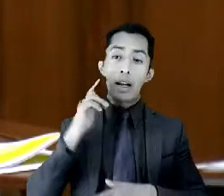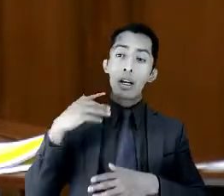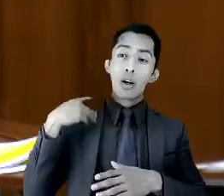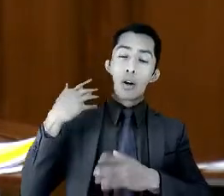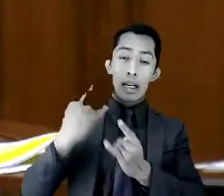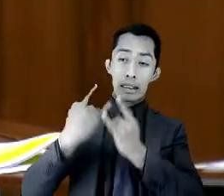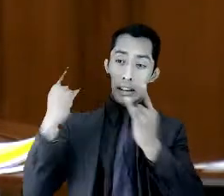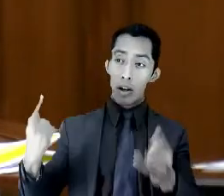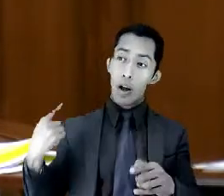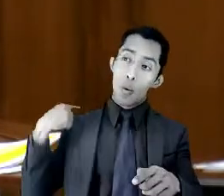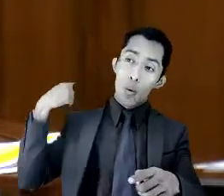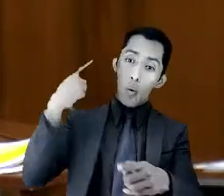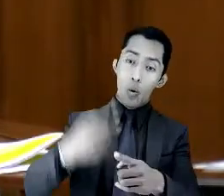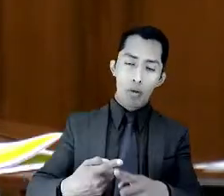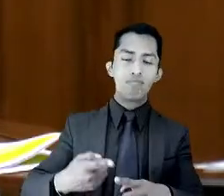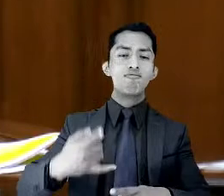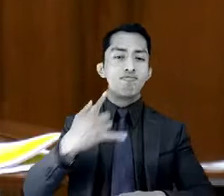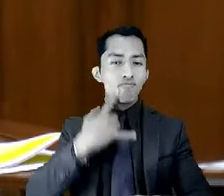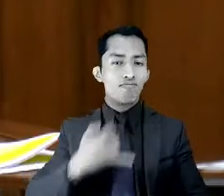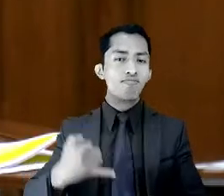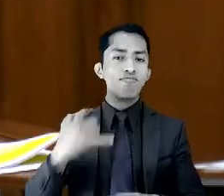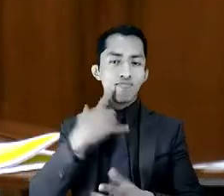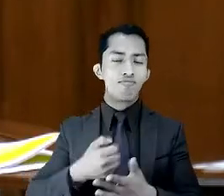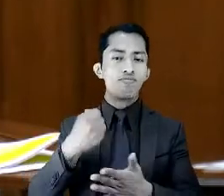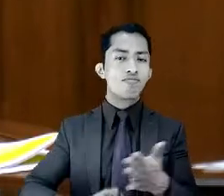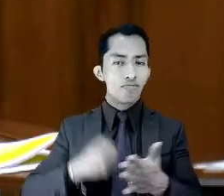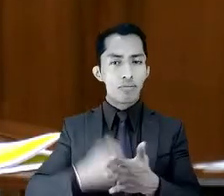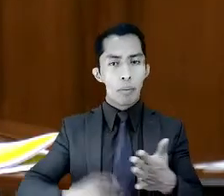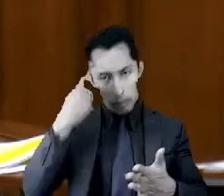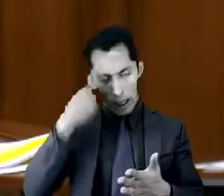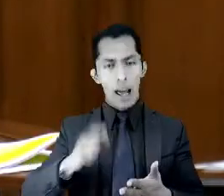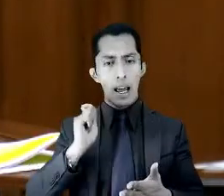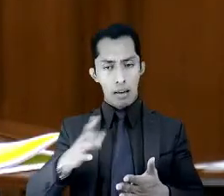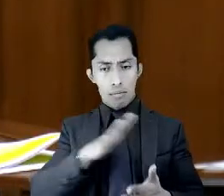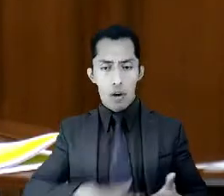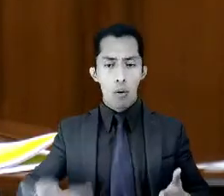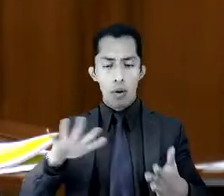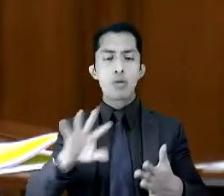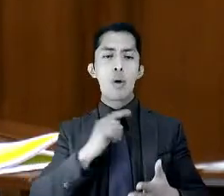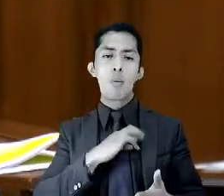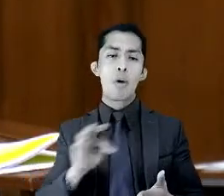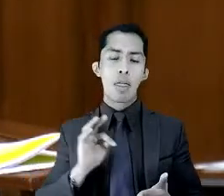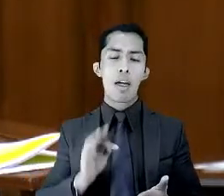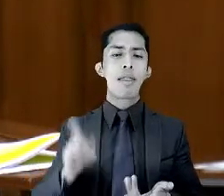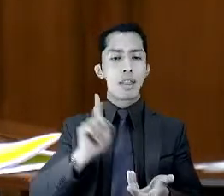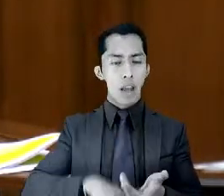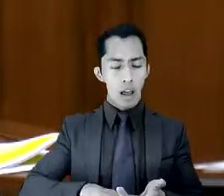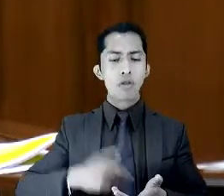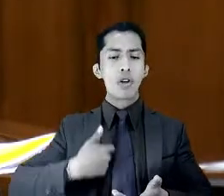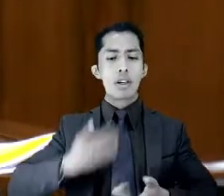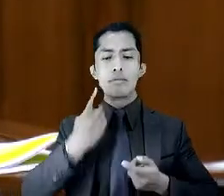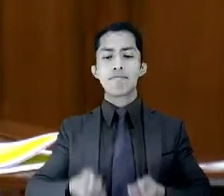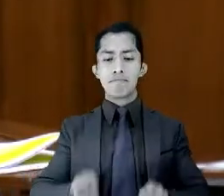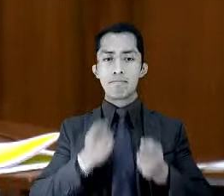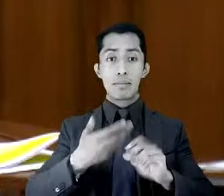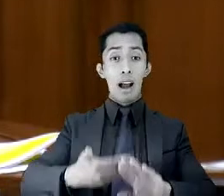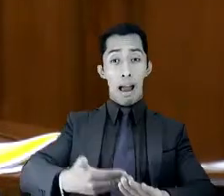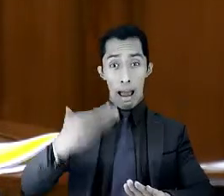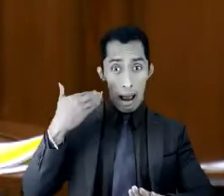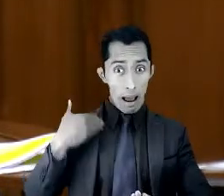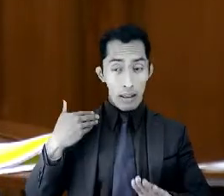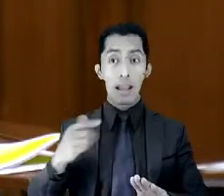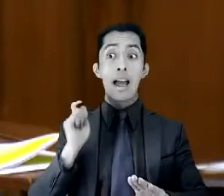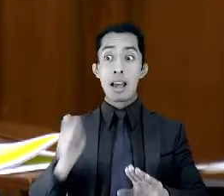historia, hemos luchado por un lugar en la vida pública de nuestras comunidades, espacios que no nos fueron dados en la